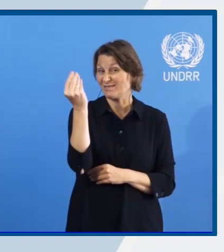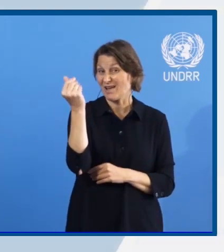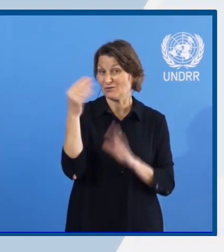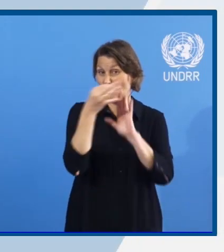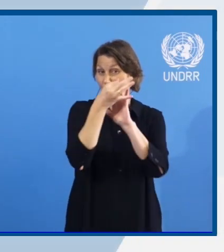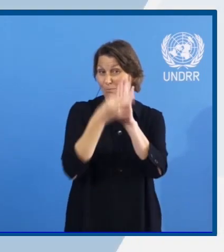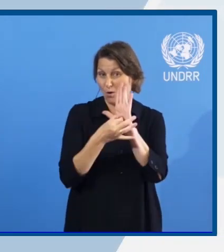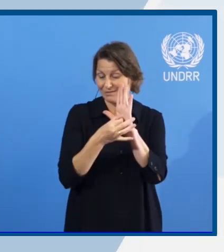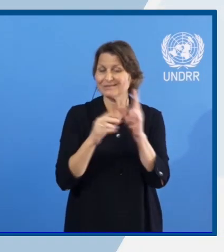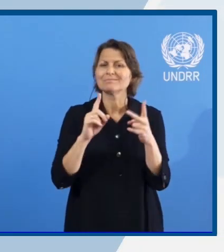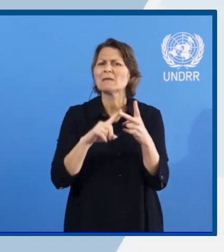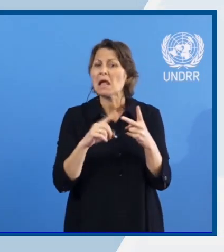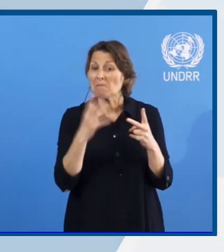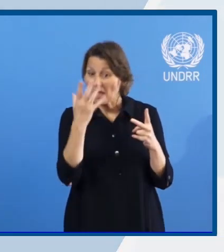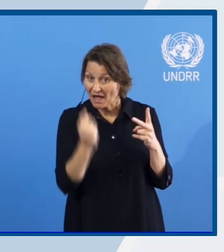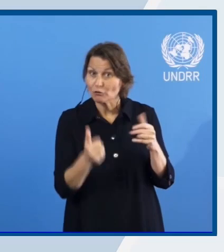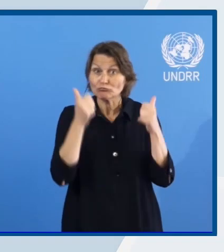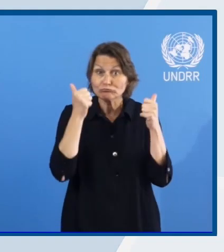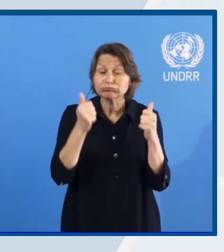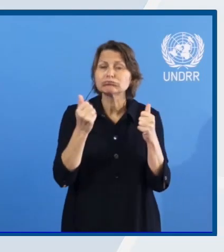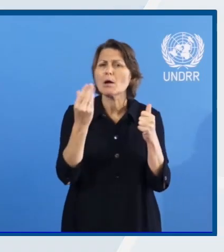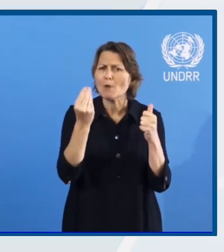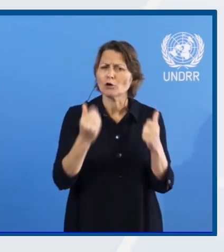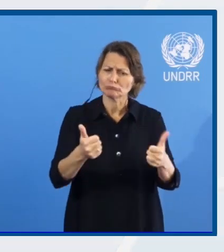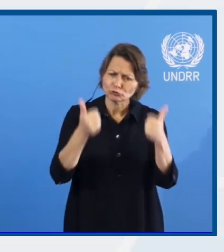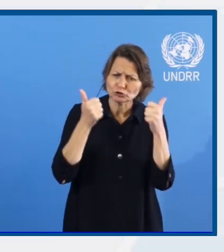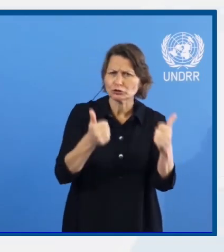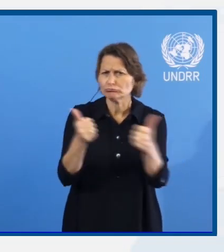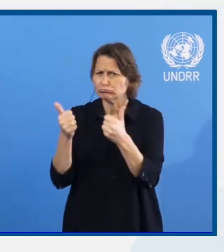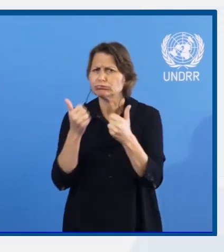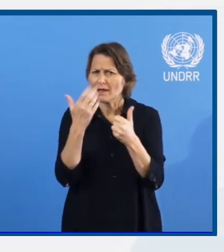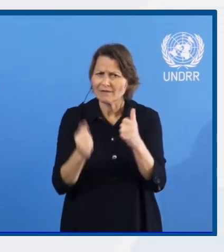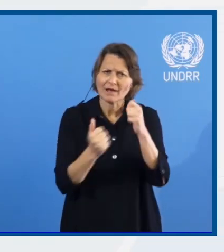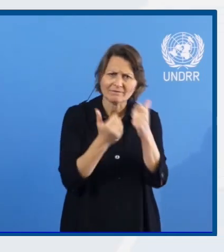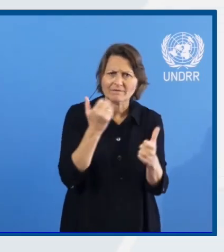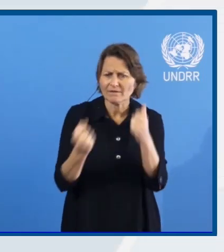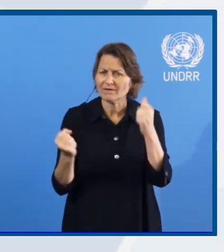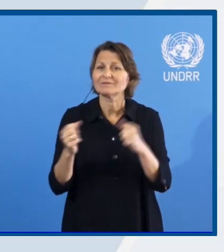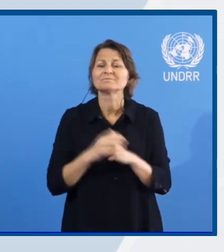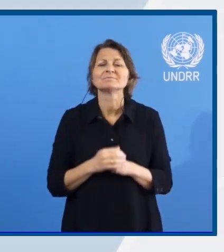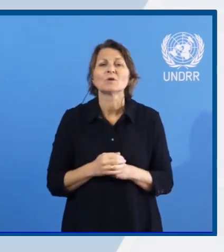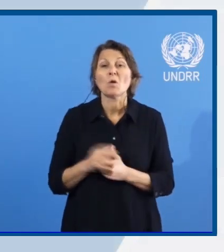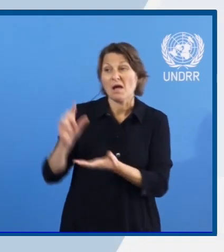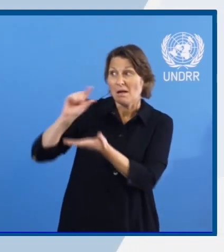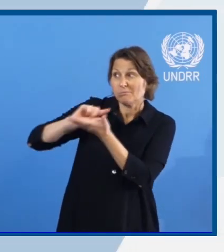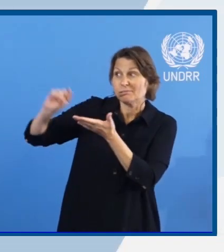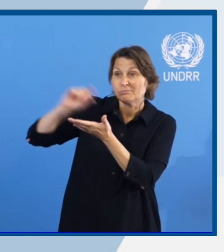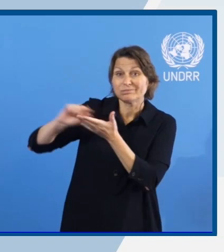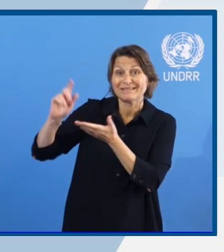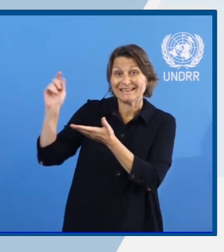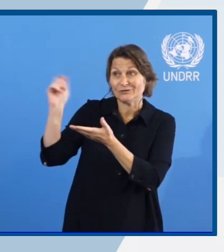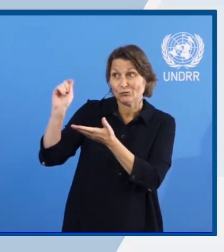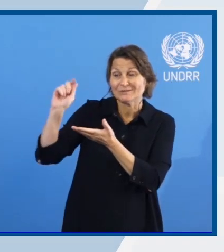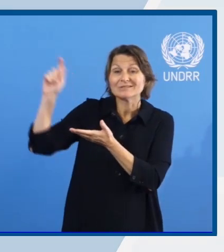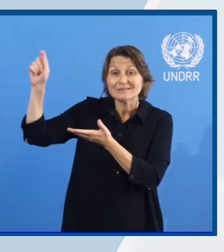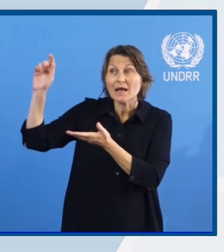en materia de seguros, se den lo que nosotros llamamos condicionamientos alrededor del crédito. Concretamente en lo que es el